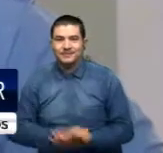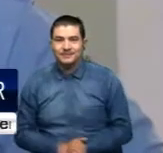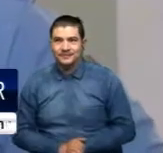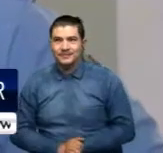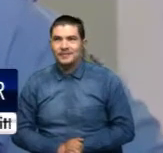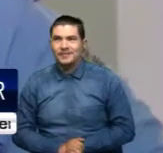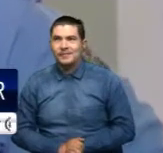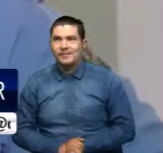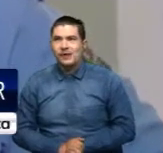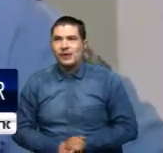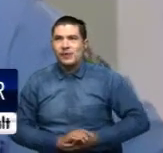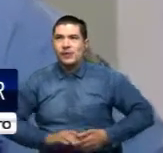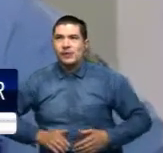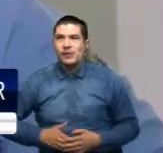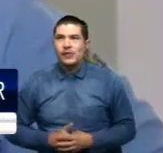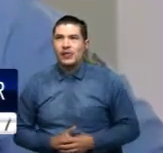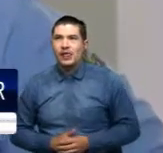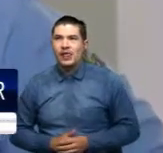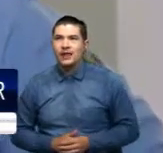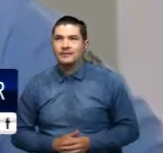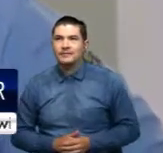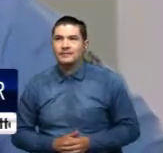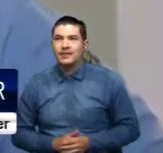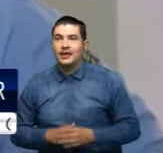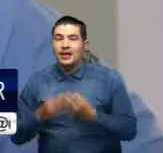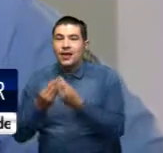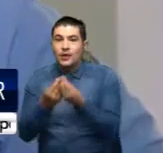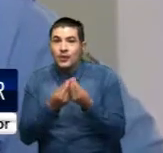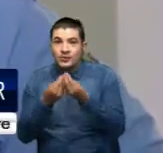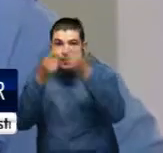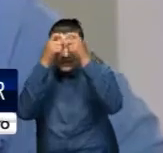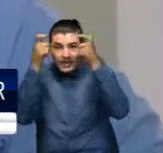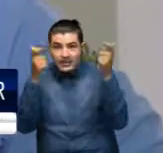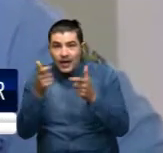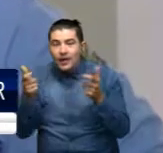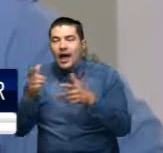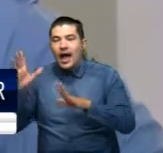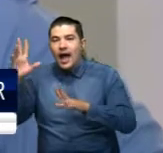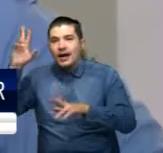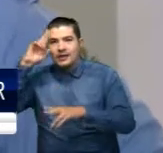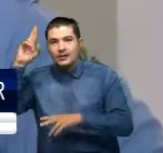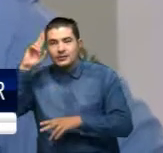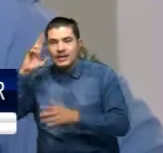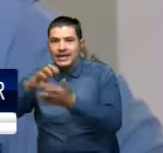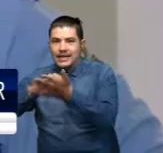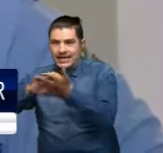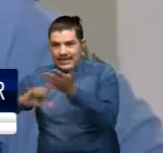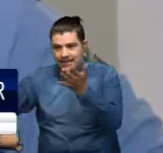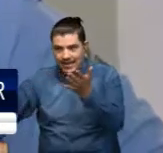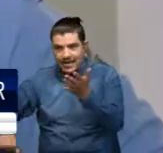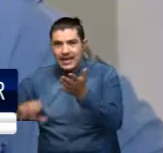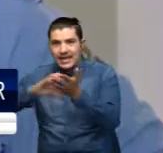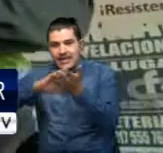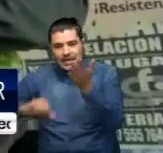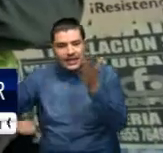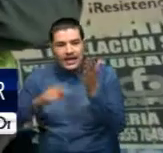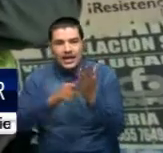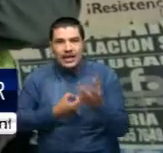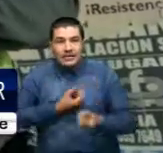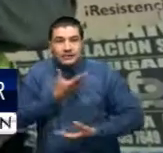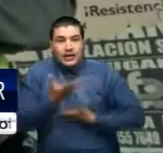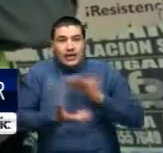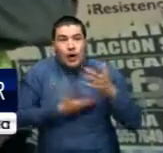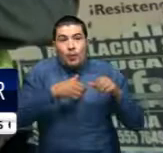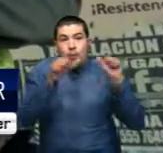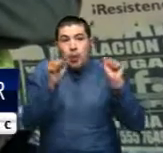si inmovilizar lo inmoviliza entonces el consejo estado le da la razón y retira retira la expresión podrá